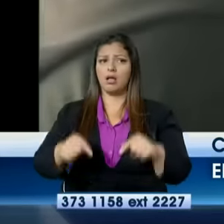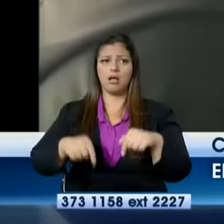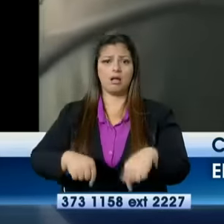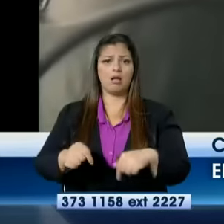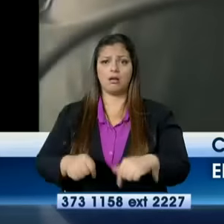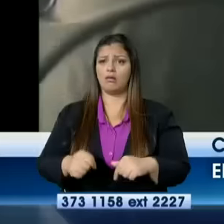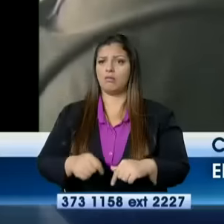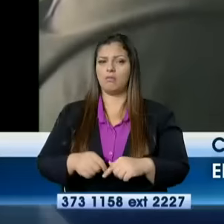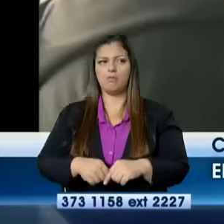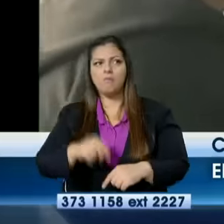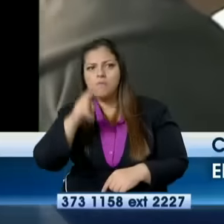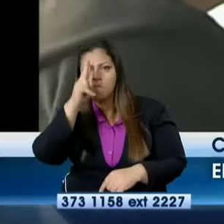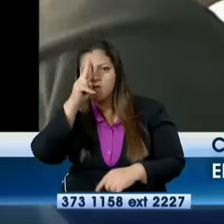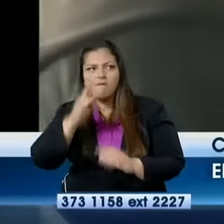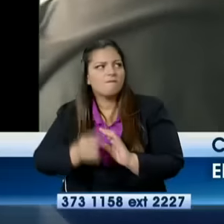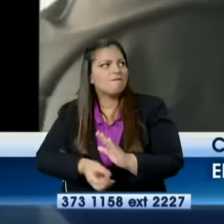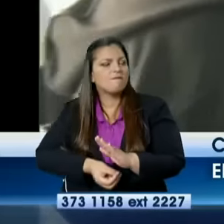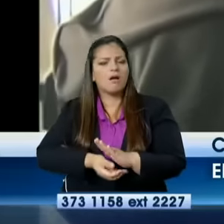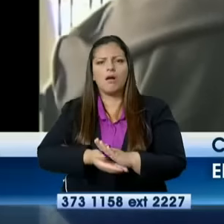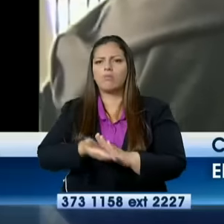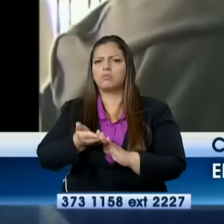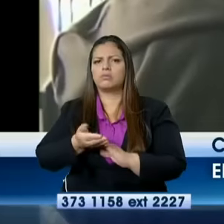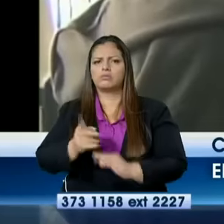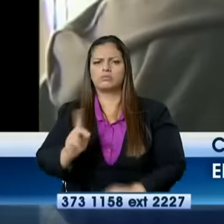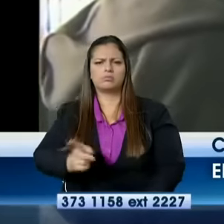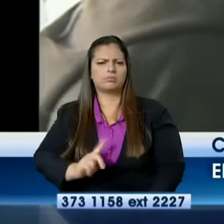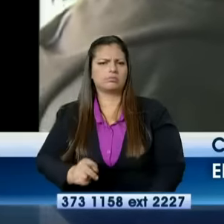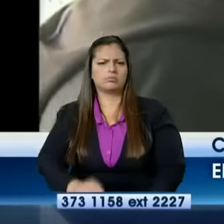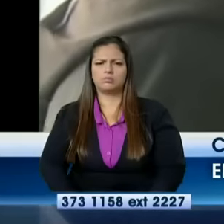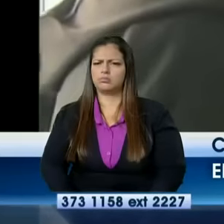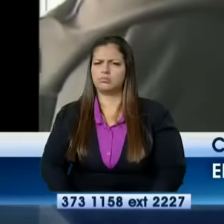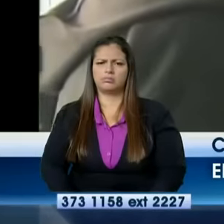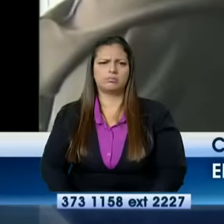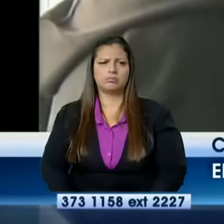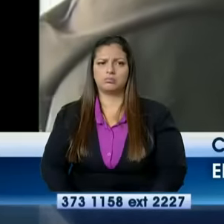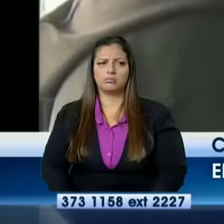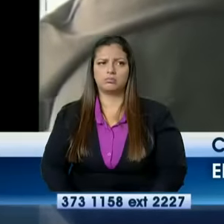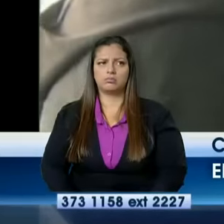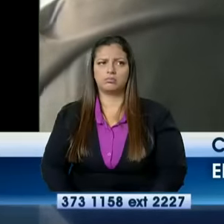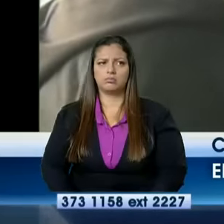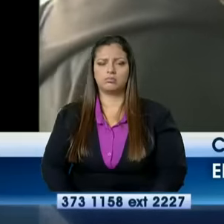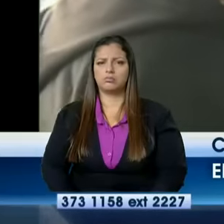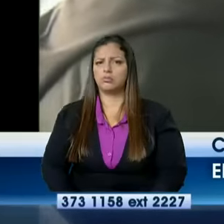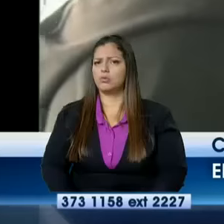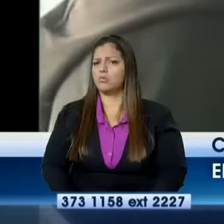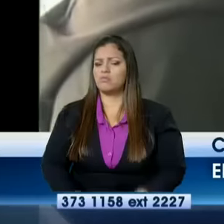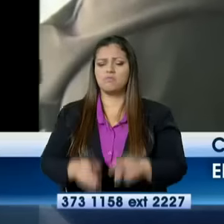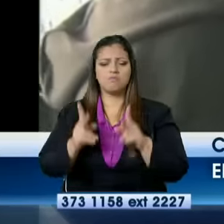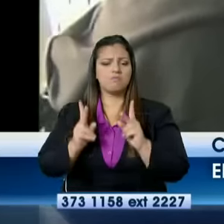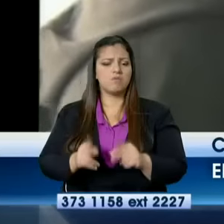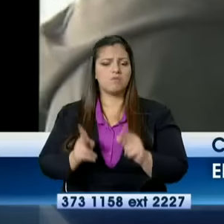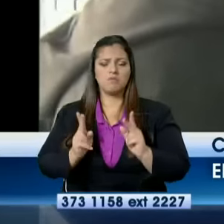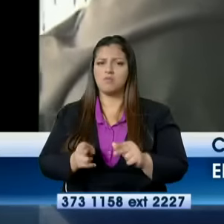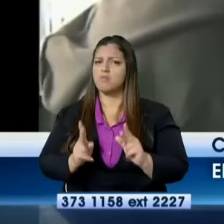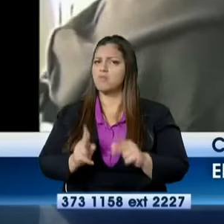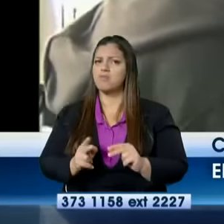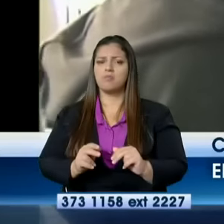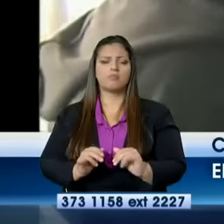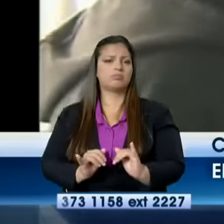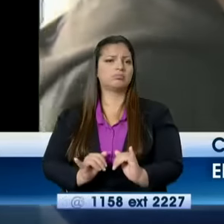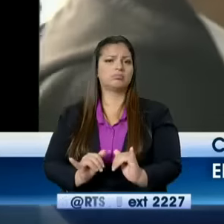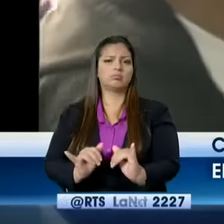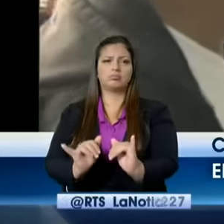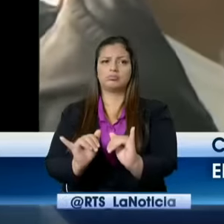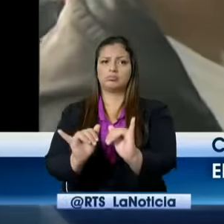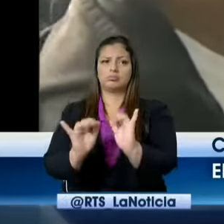los clientes, claro que baja un poco, pero igual. ¿Siguen con los mismos precios? Claro, pues si tenemos precios anteriores, ¿por qué vamos a